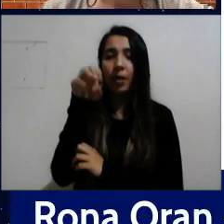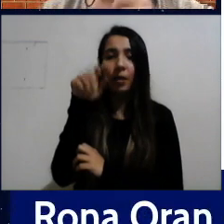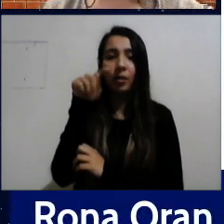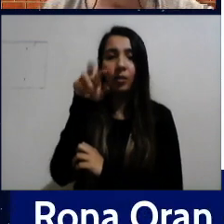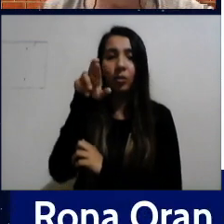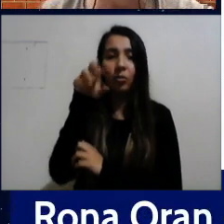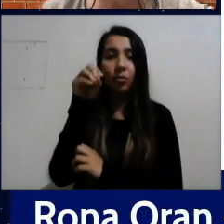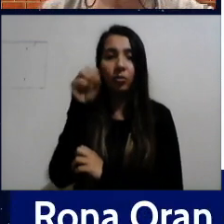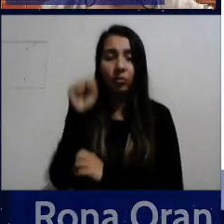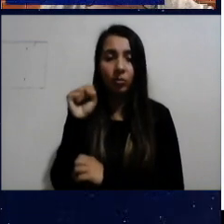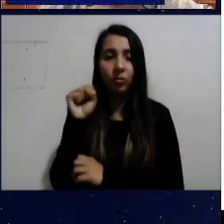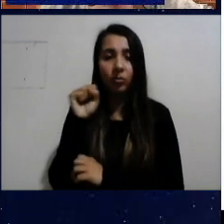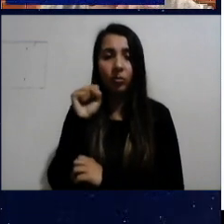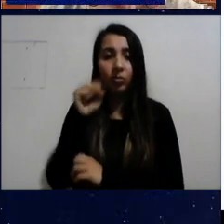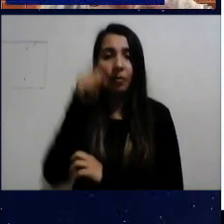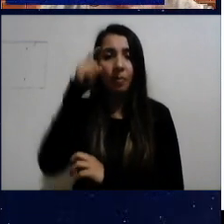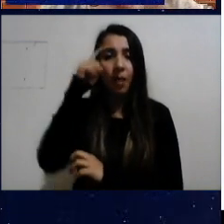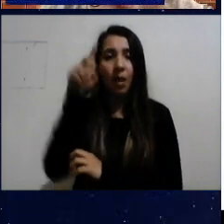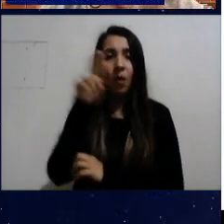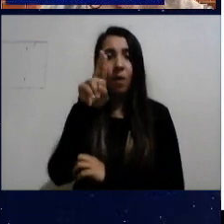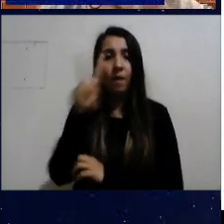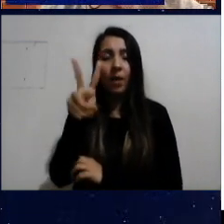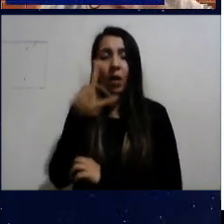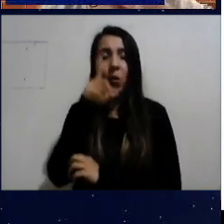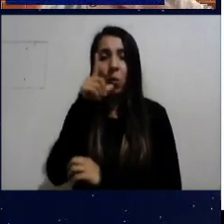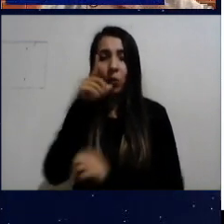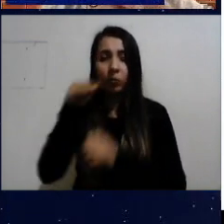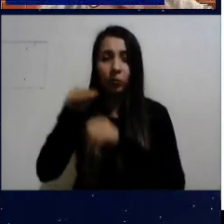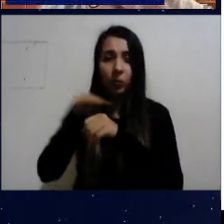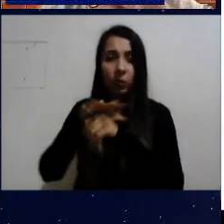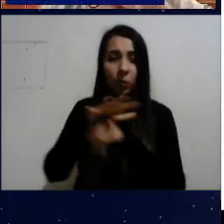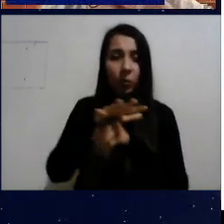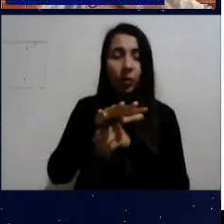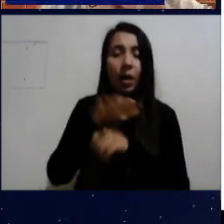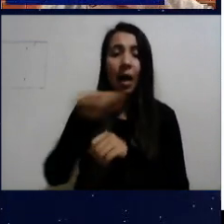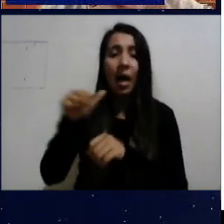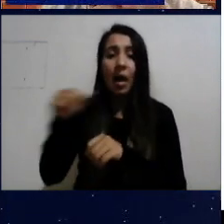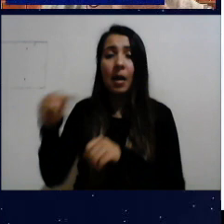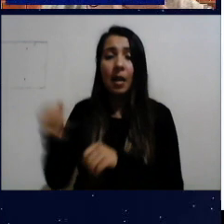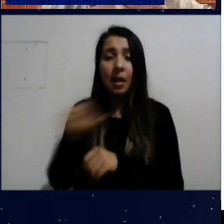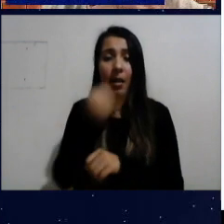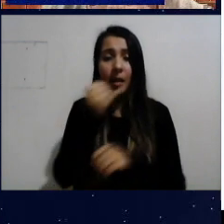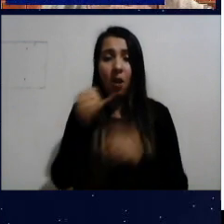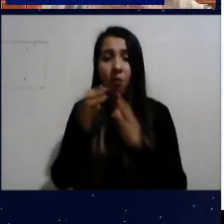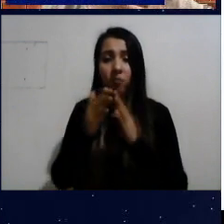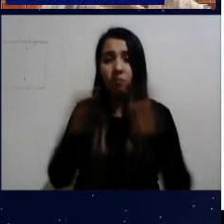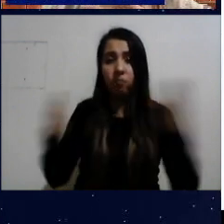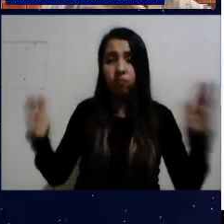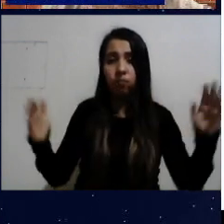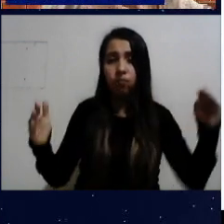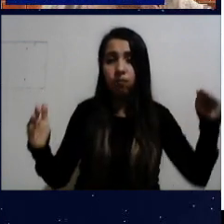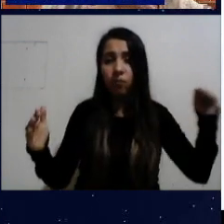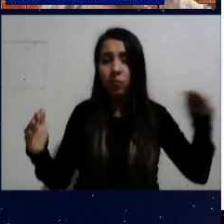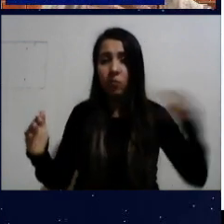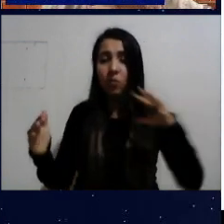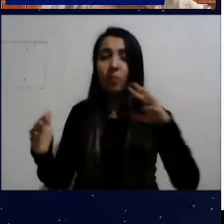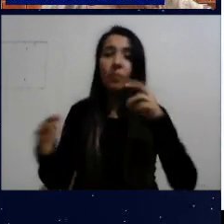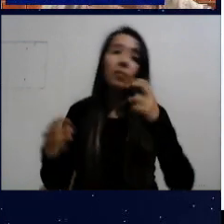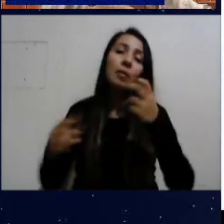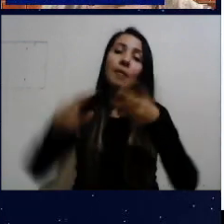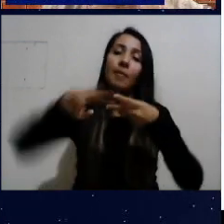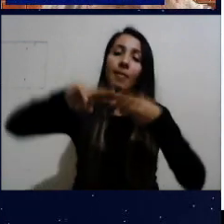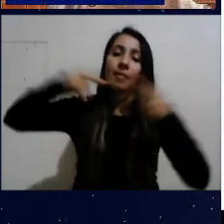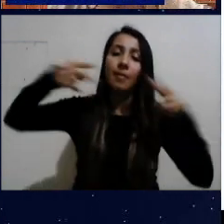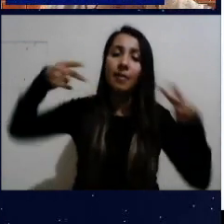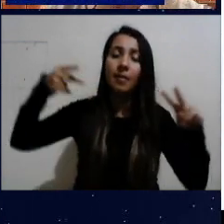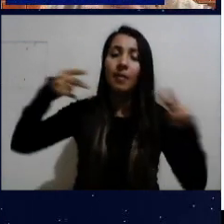nanómetros y luego sube hacia el ultravioleta más lejano. Es decir, que efectivamente una molécula de DNA o de